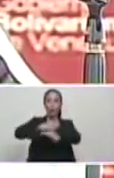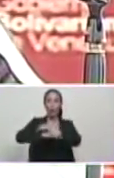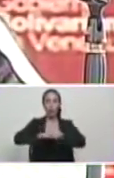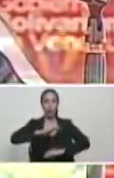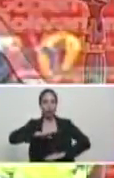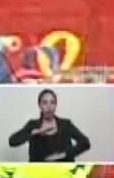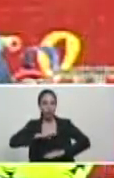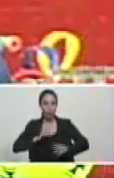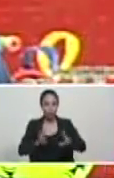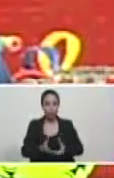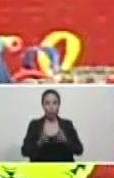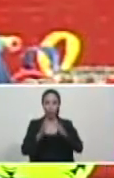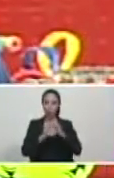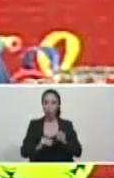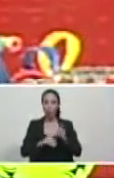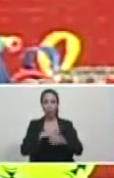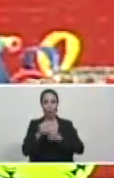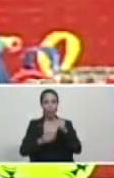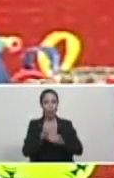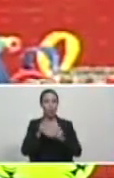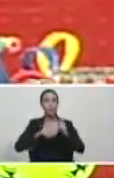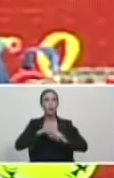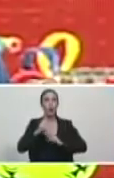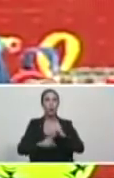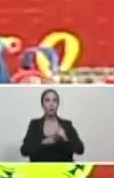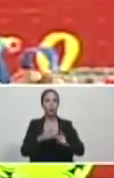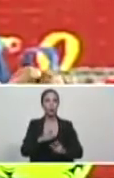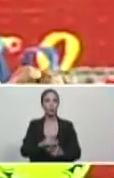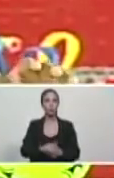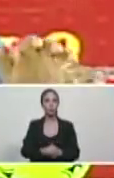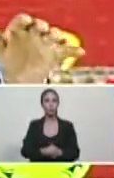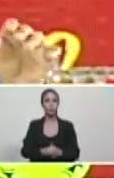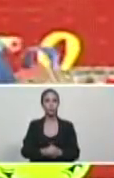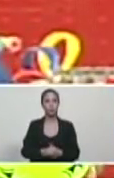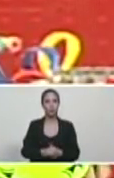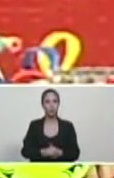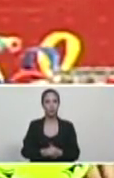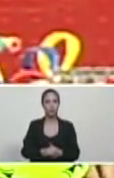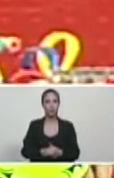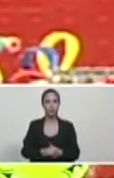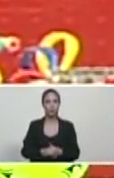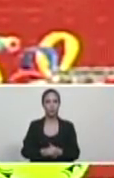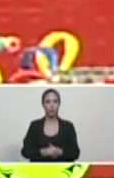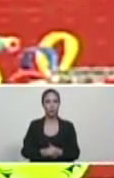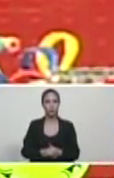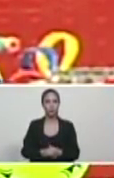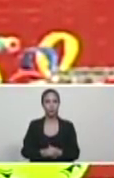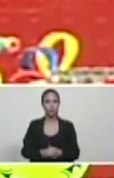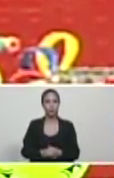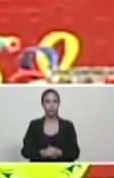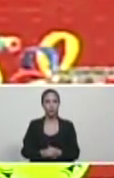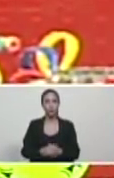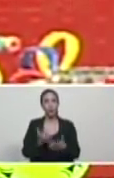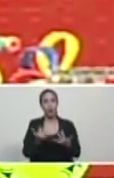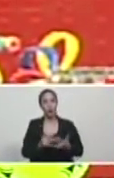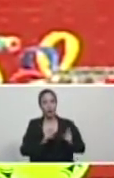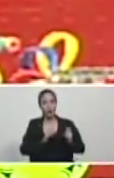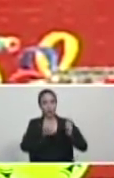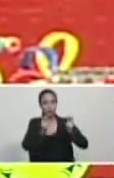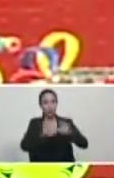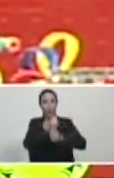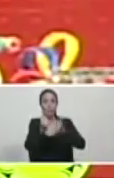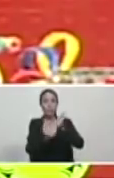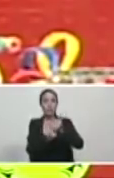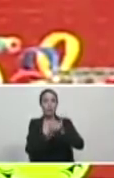yo encargo, yo convierto en este acto a la vicepresidenta ejecutiva de